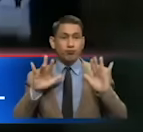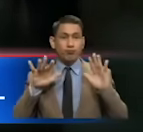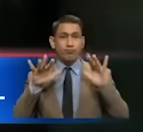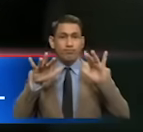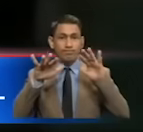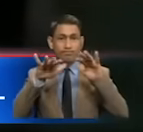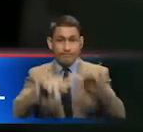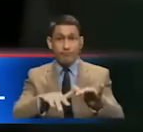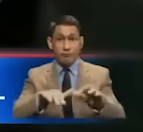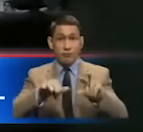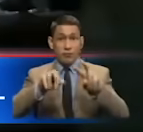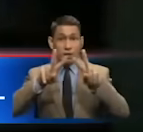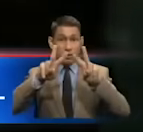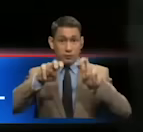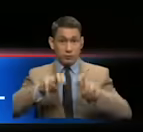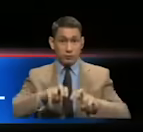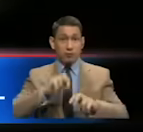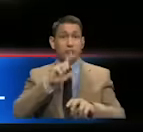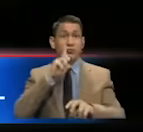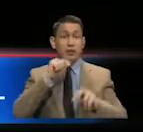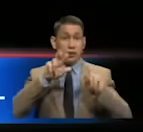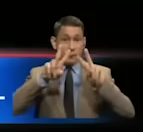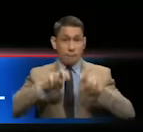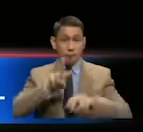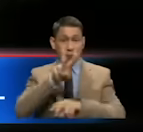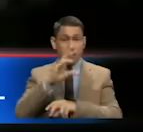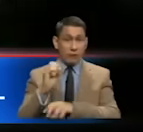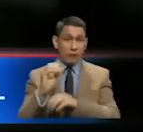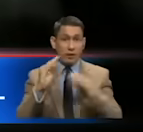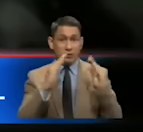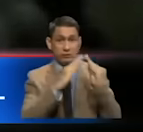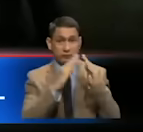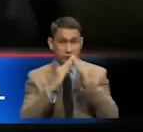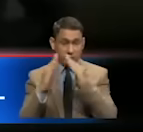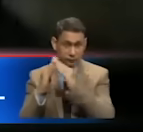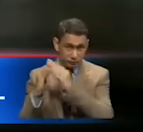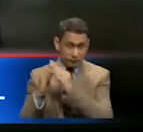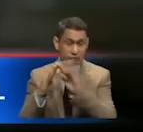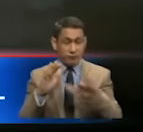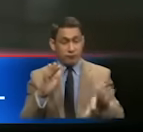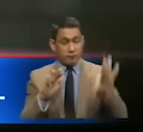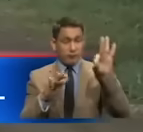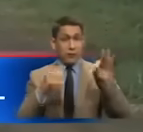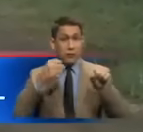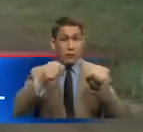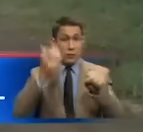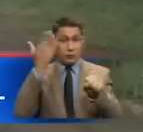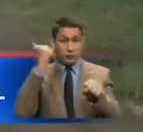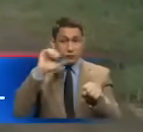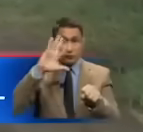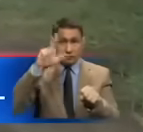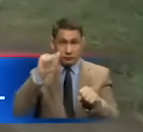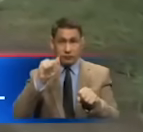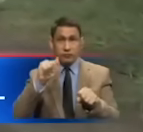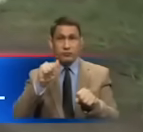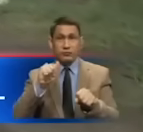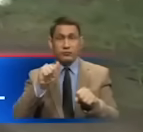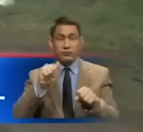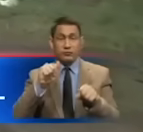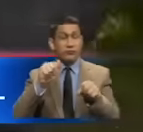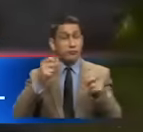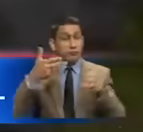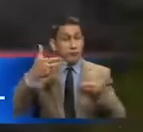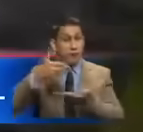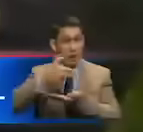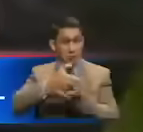participaron en el operativo, quienes allanaron cerca de 20 domicilios en los que encontraron motocicletas reportadas como robadas,